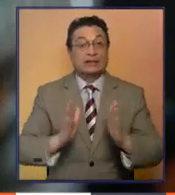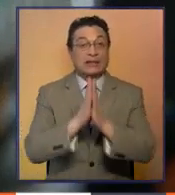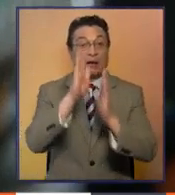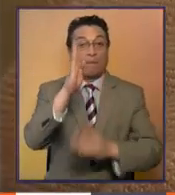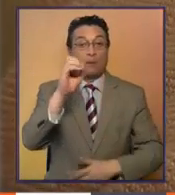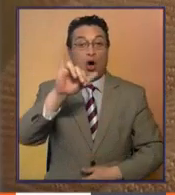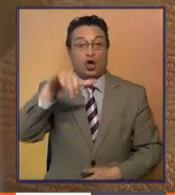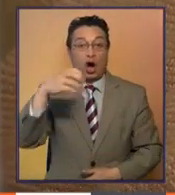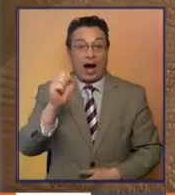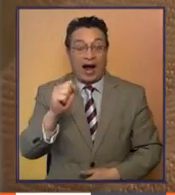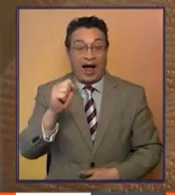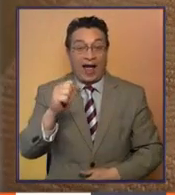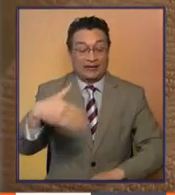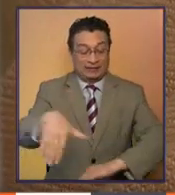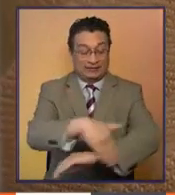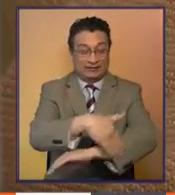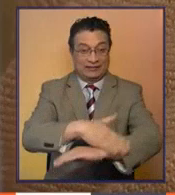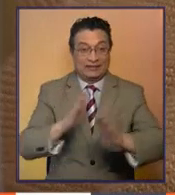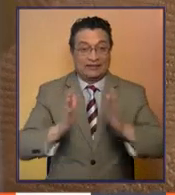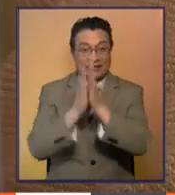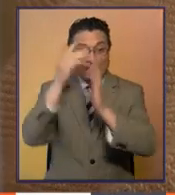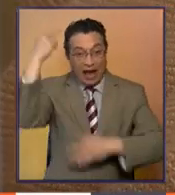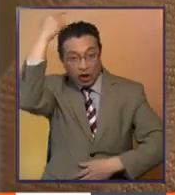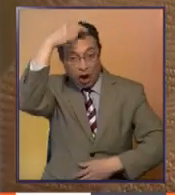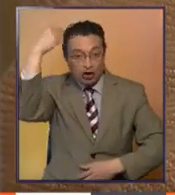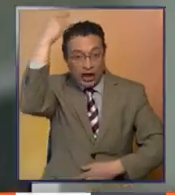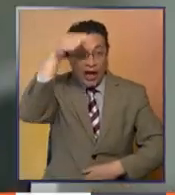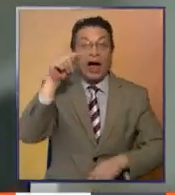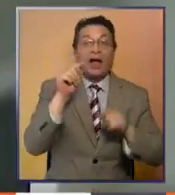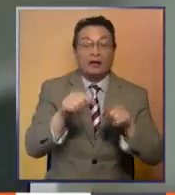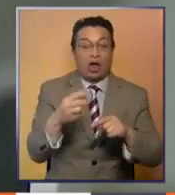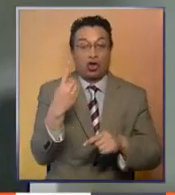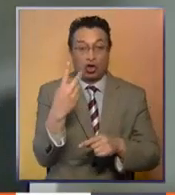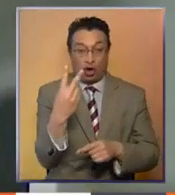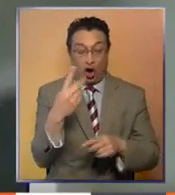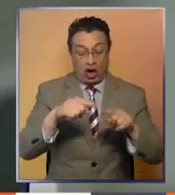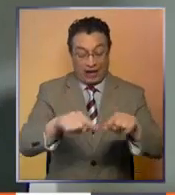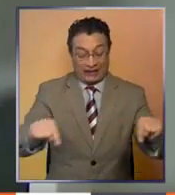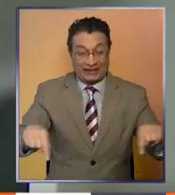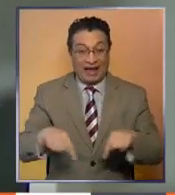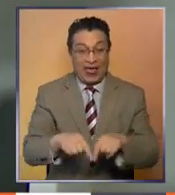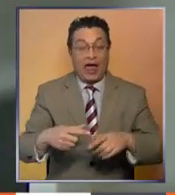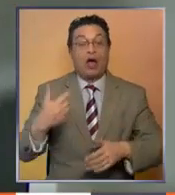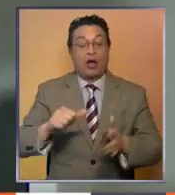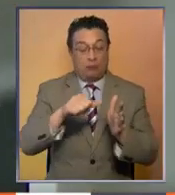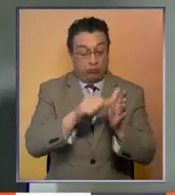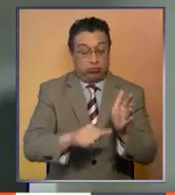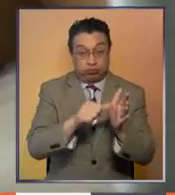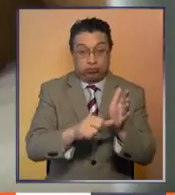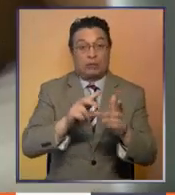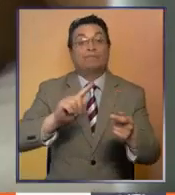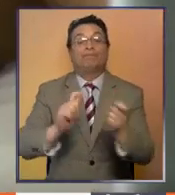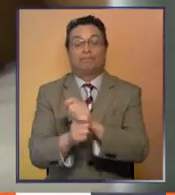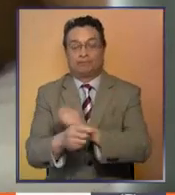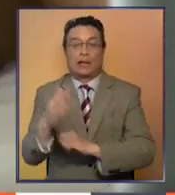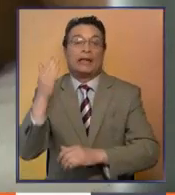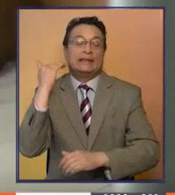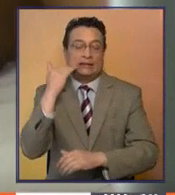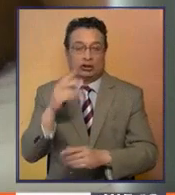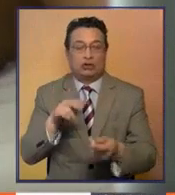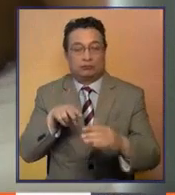ubicado en Santa Rosa. Aquí tuvieron que reconvertir 2 salas de cirugía para transformarlas en hospitalización para niños. En